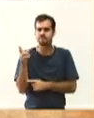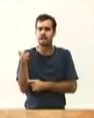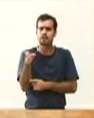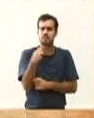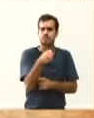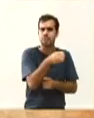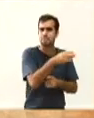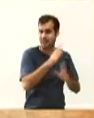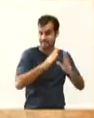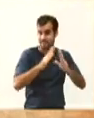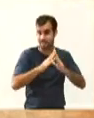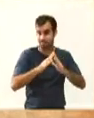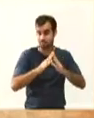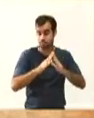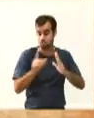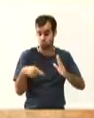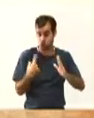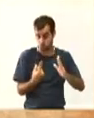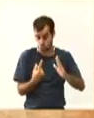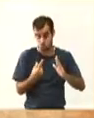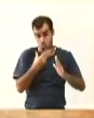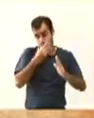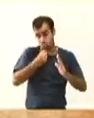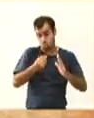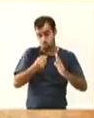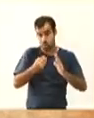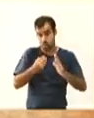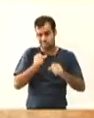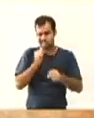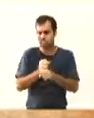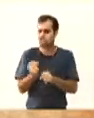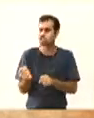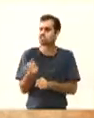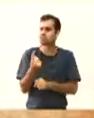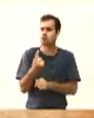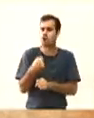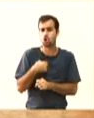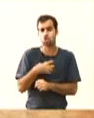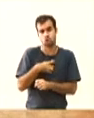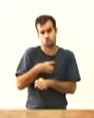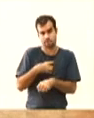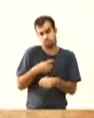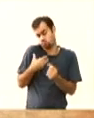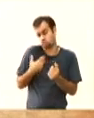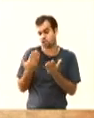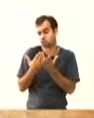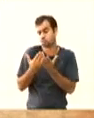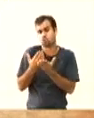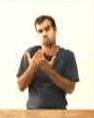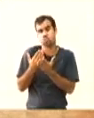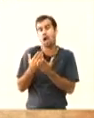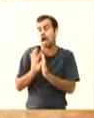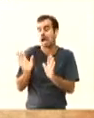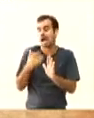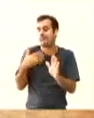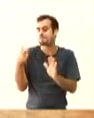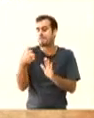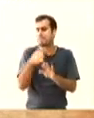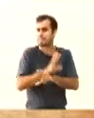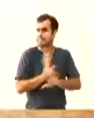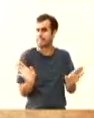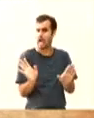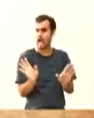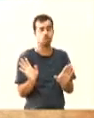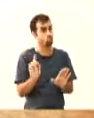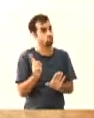y creo que nuestra actividad como jóvenes no debe resumirse simplemente a lo que nos toca como estudiantes. Las donaciones son